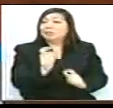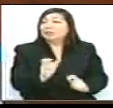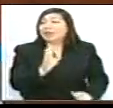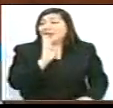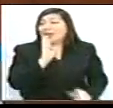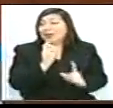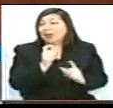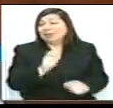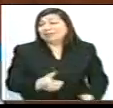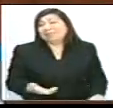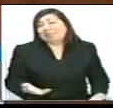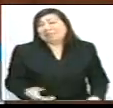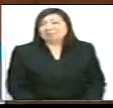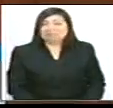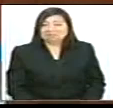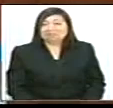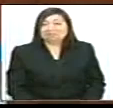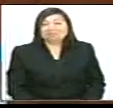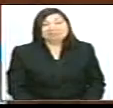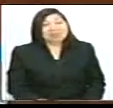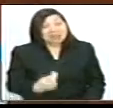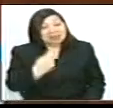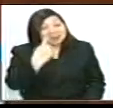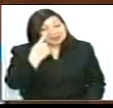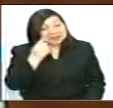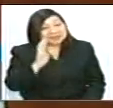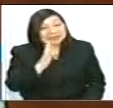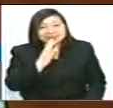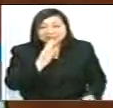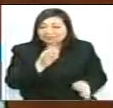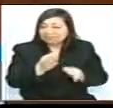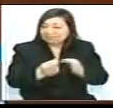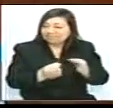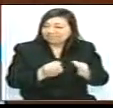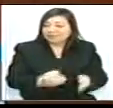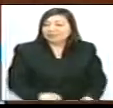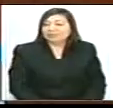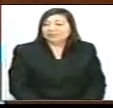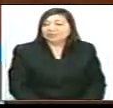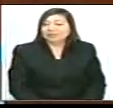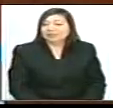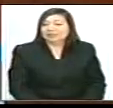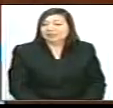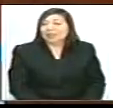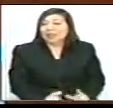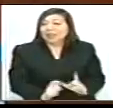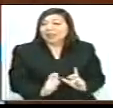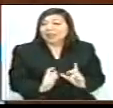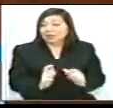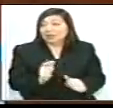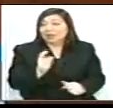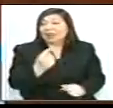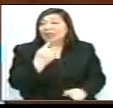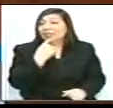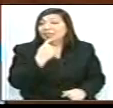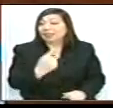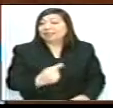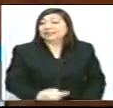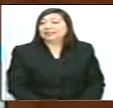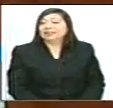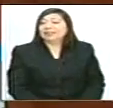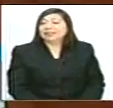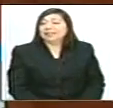congresistas. Veamos qué tal coherentes son. Por ejemplo, un ilustre colega del Frente dice